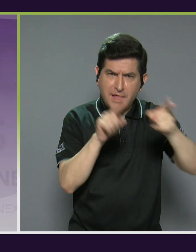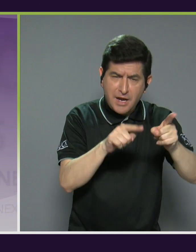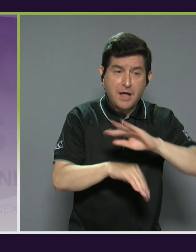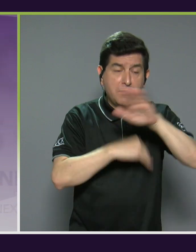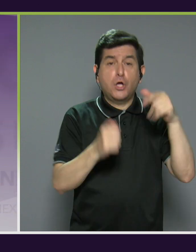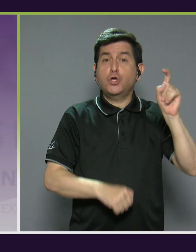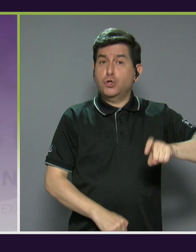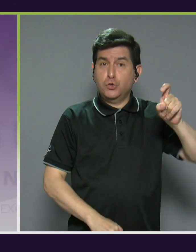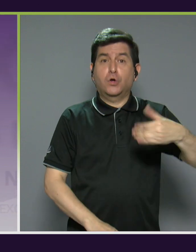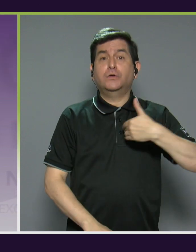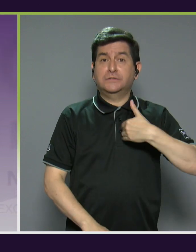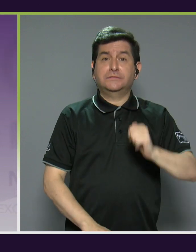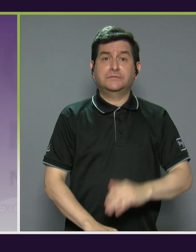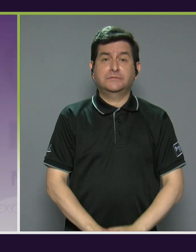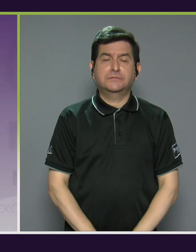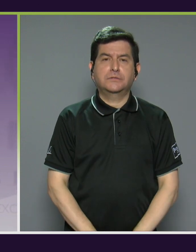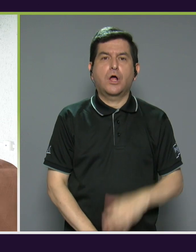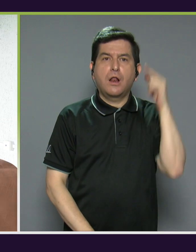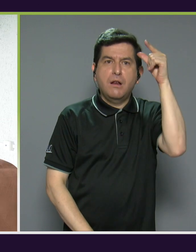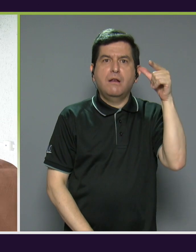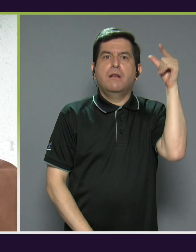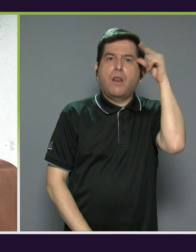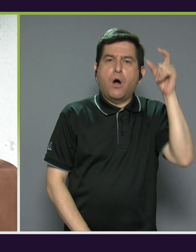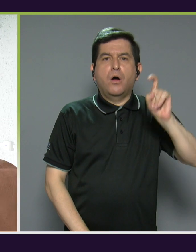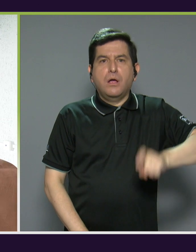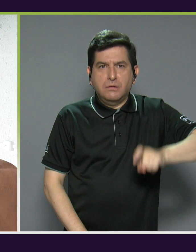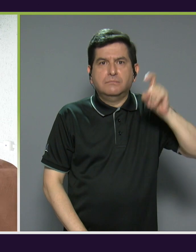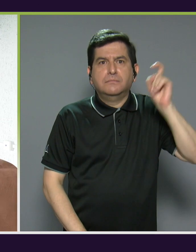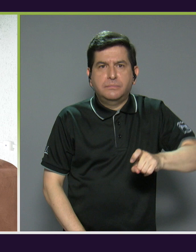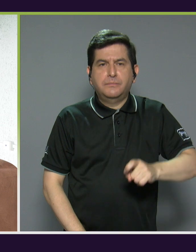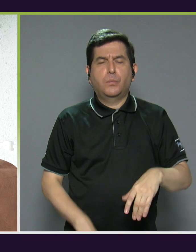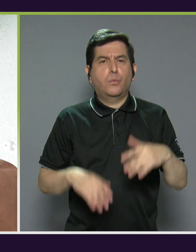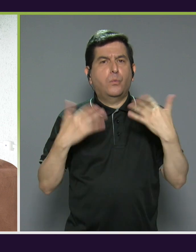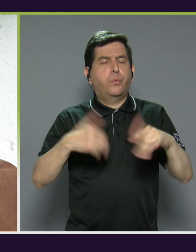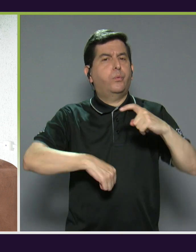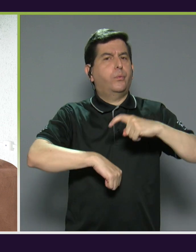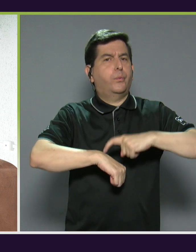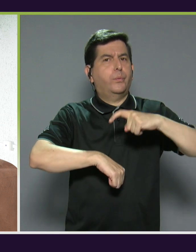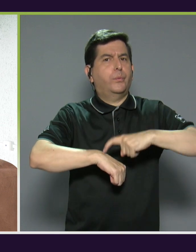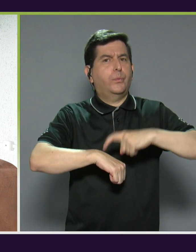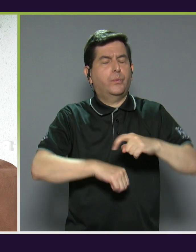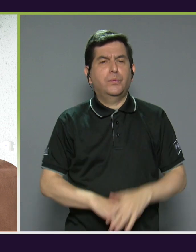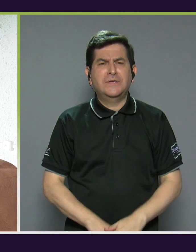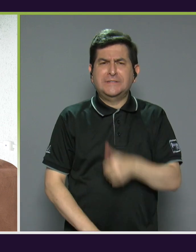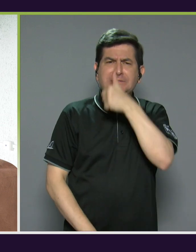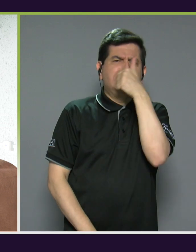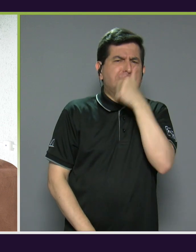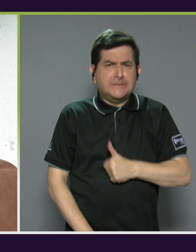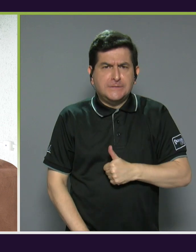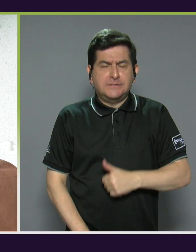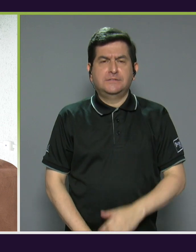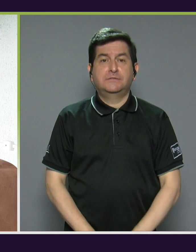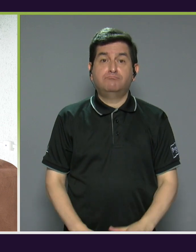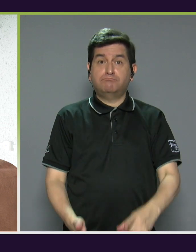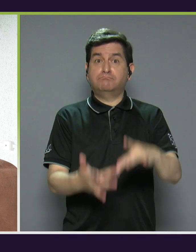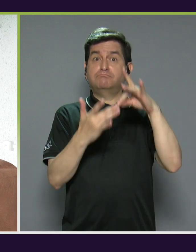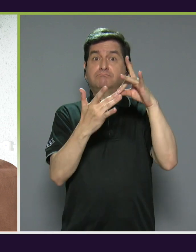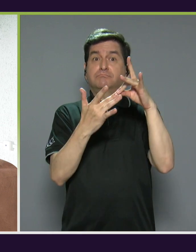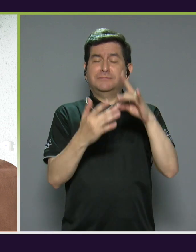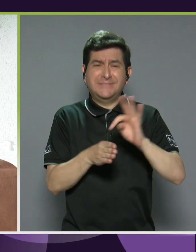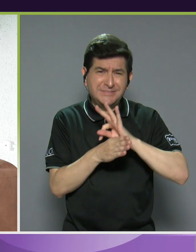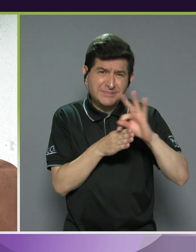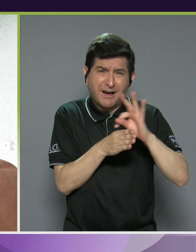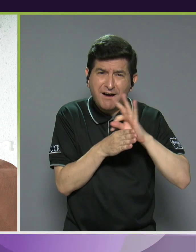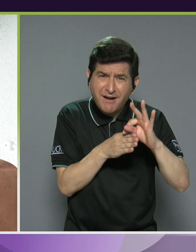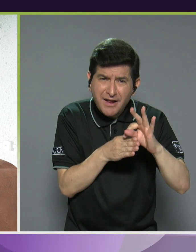momento, ¿verdad? Pero por supuesto que requiere más tiempo, requiere más sacrificio, sobre todo porque las terapias